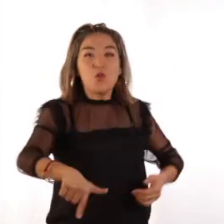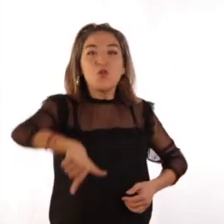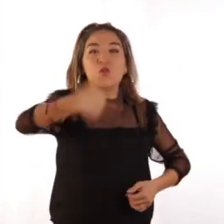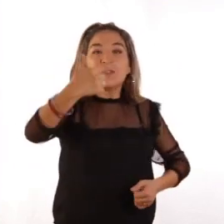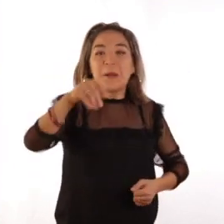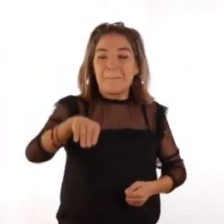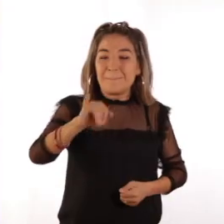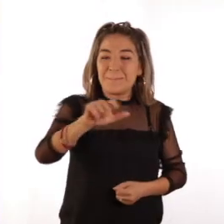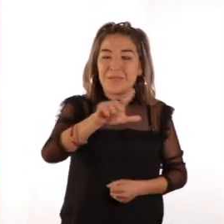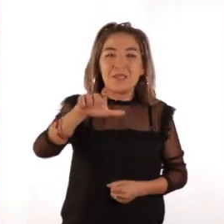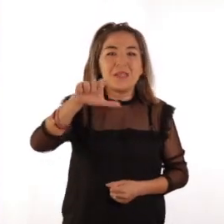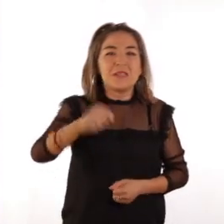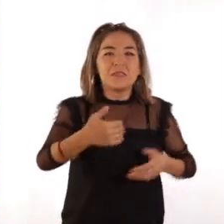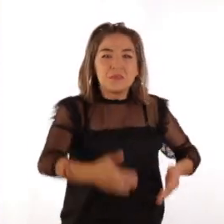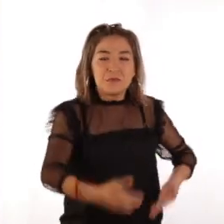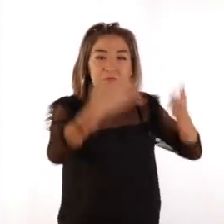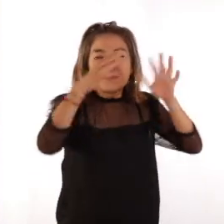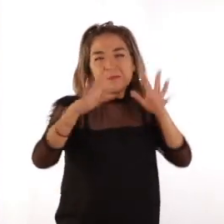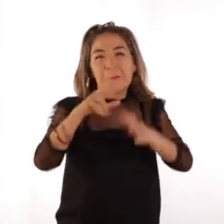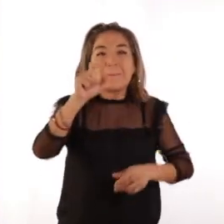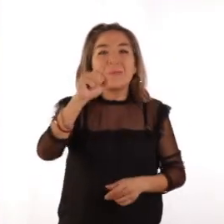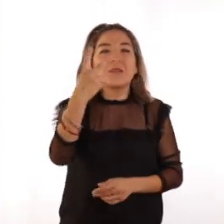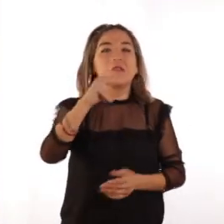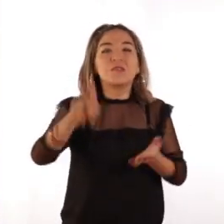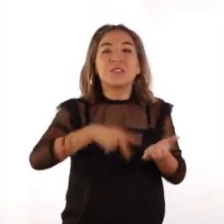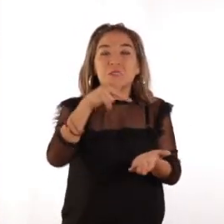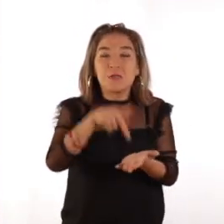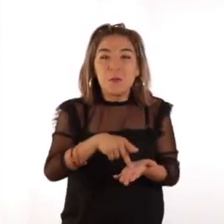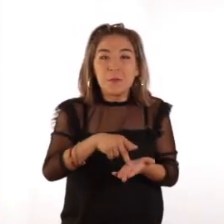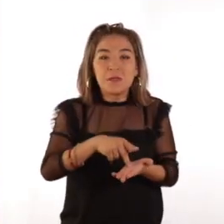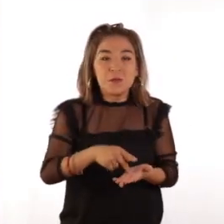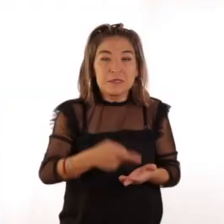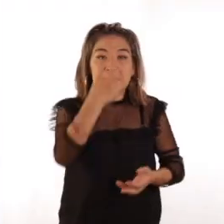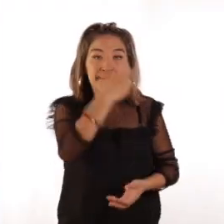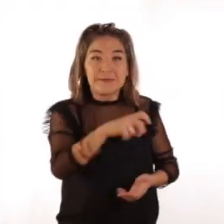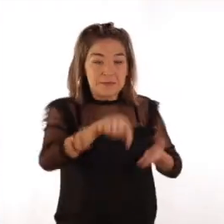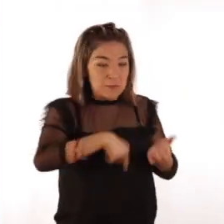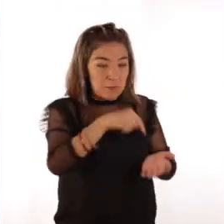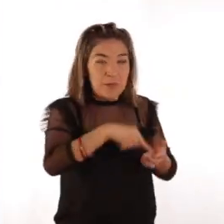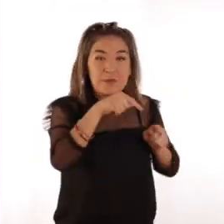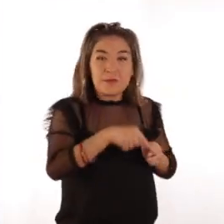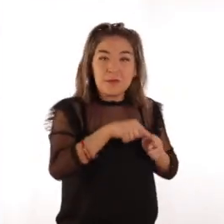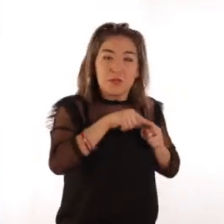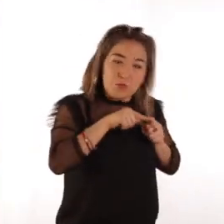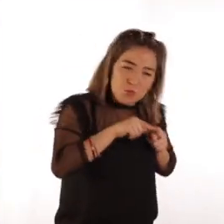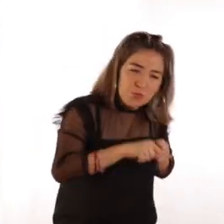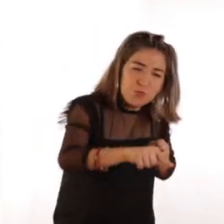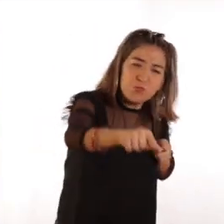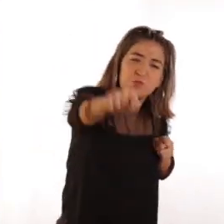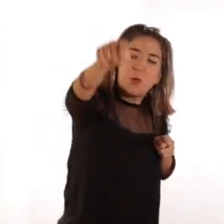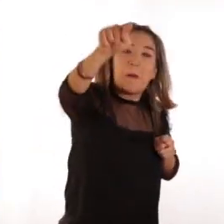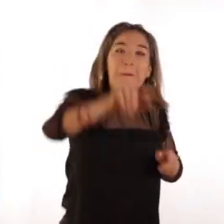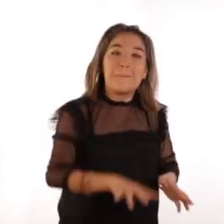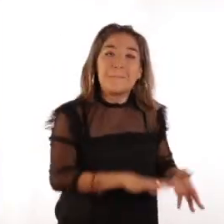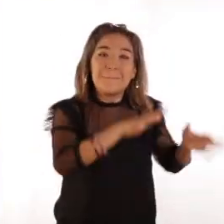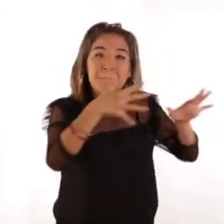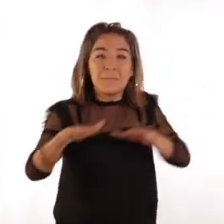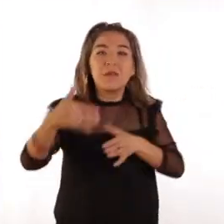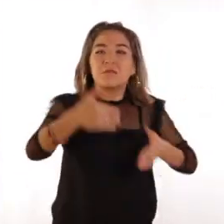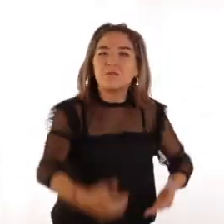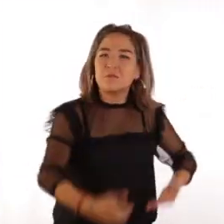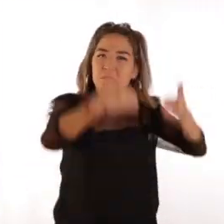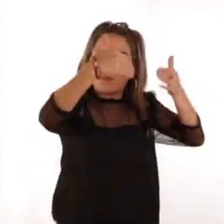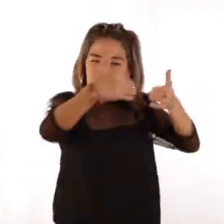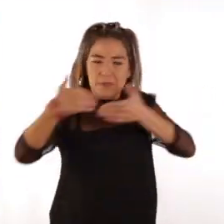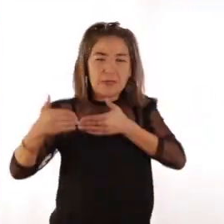12 millas, aproximadamente 22 kilómetros, a partir de la costa hacia el mar, que iba a